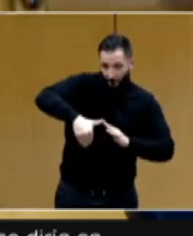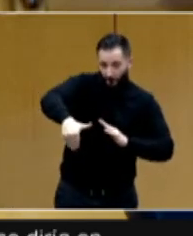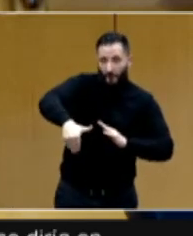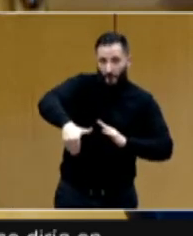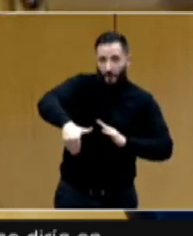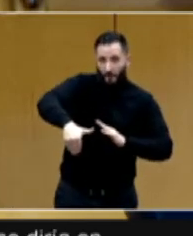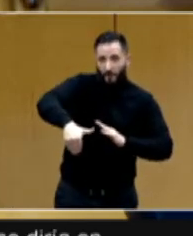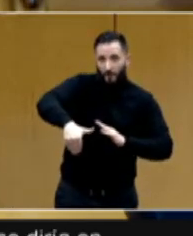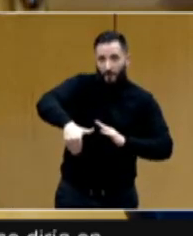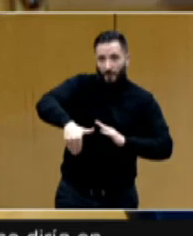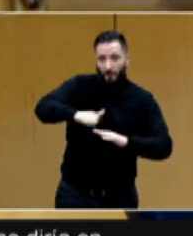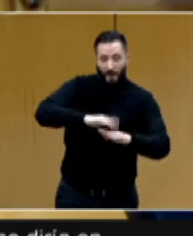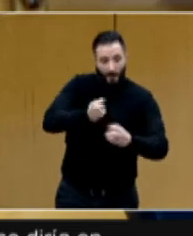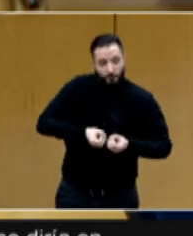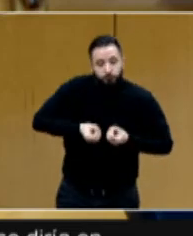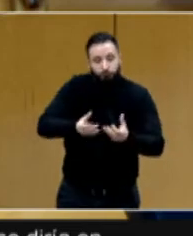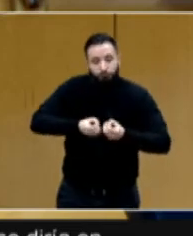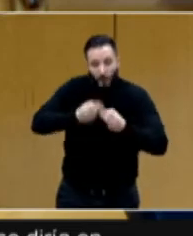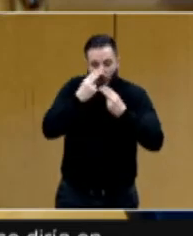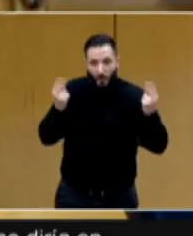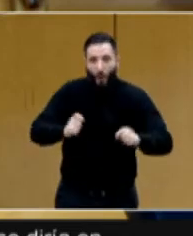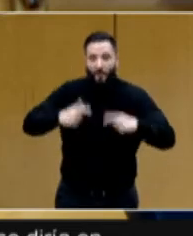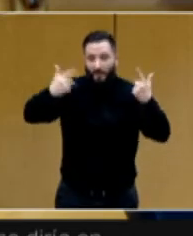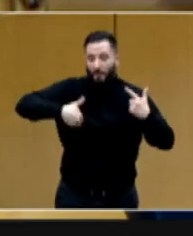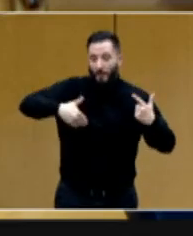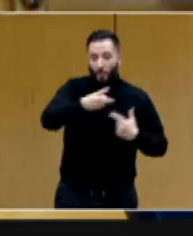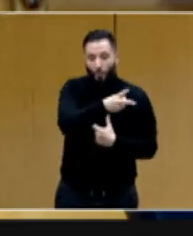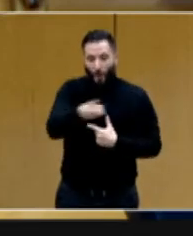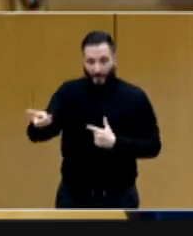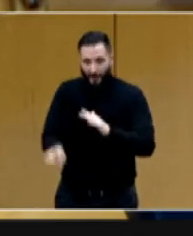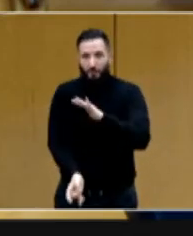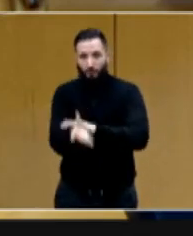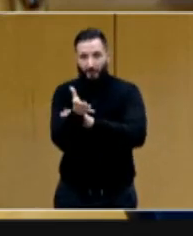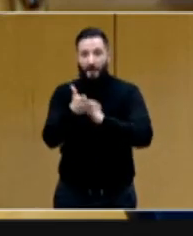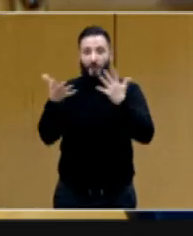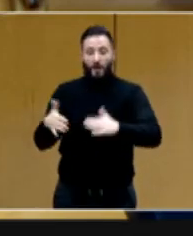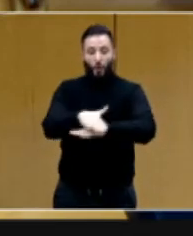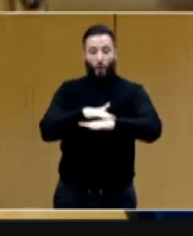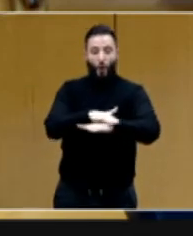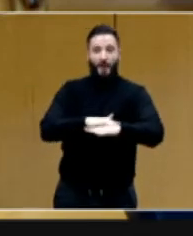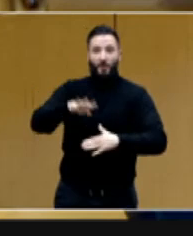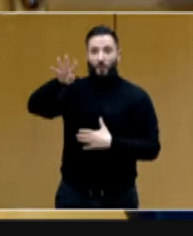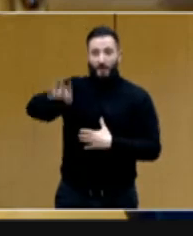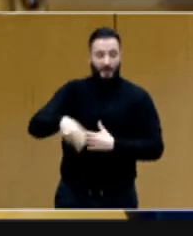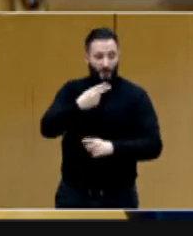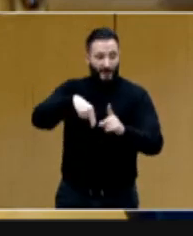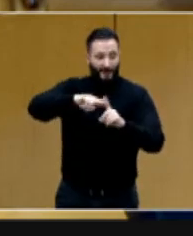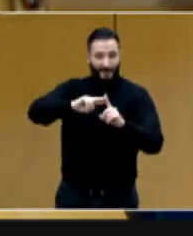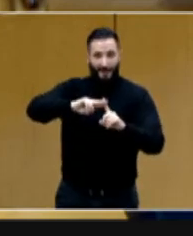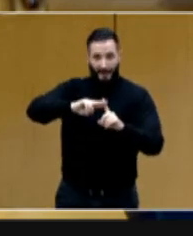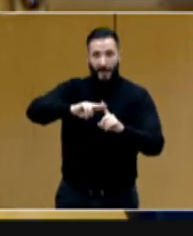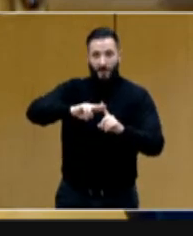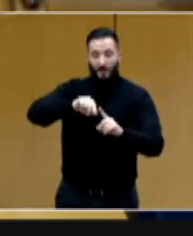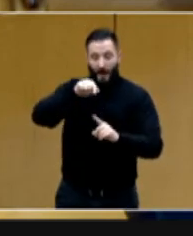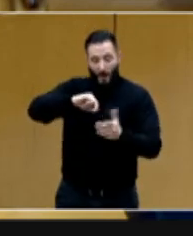información pública oficial en las próximas dos semanas por lo tanto el gobierno de la generalidad está a punto de aprobar un proyecto de reforma